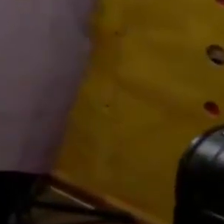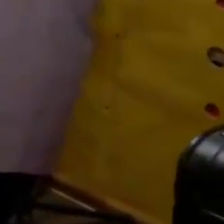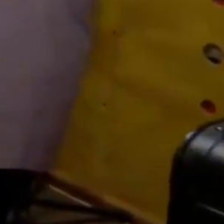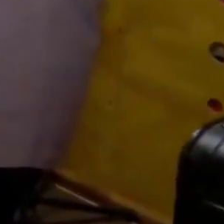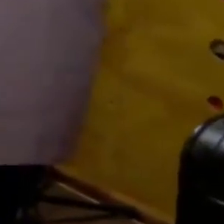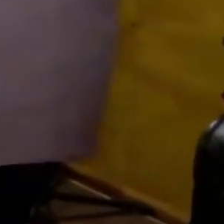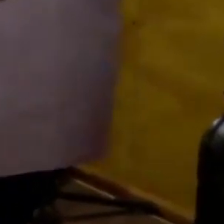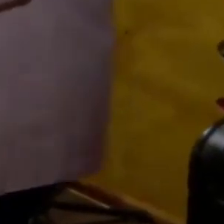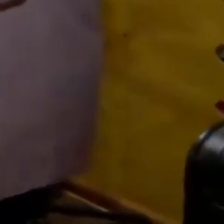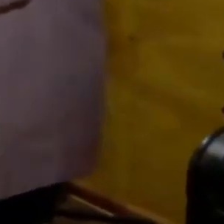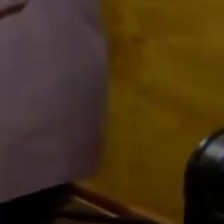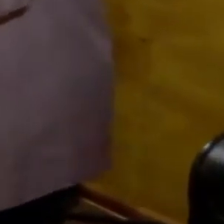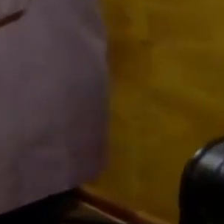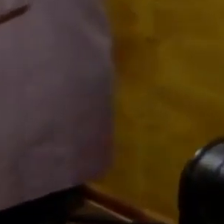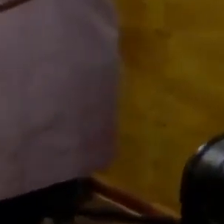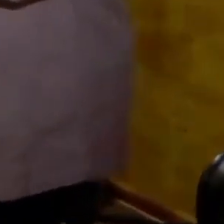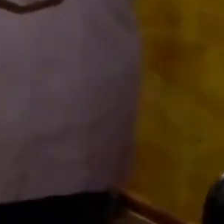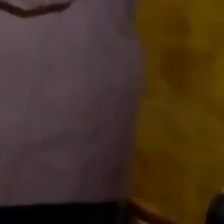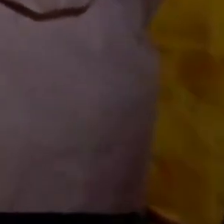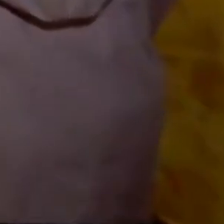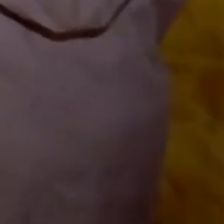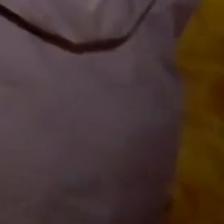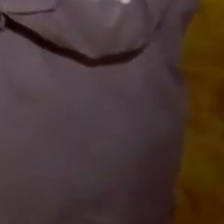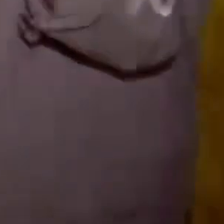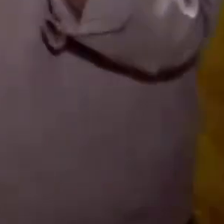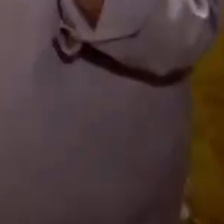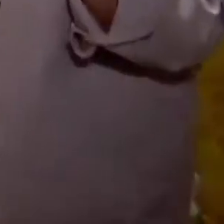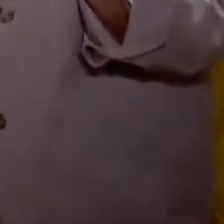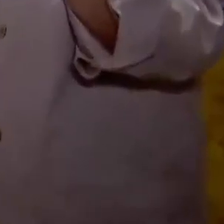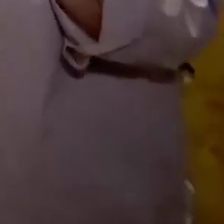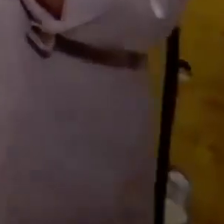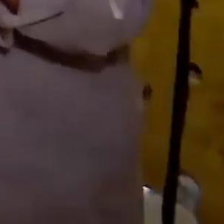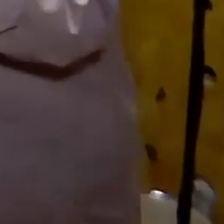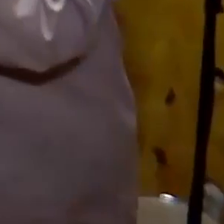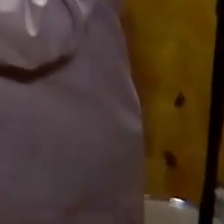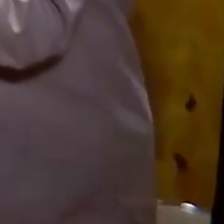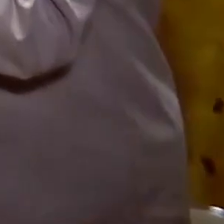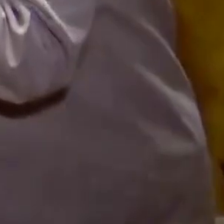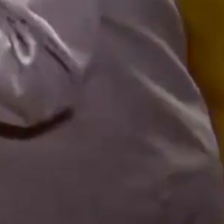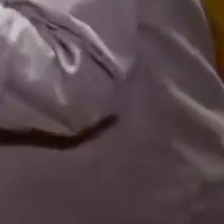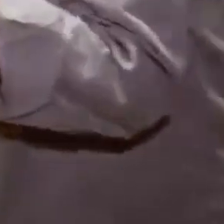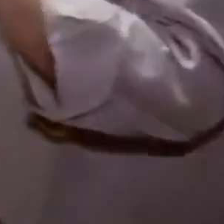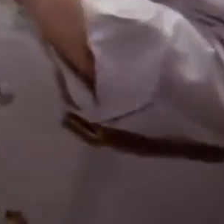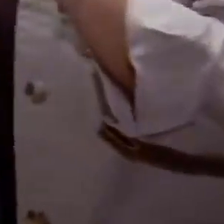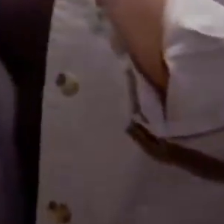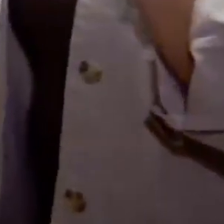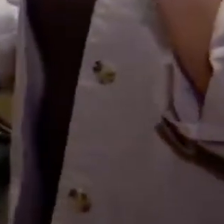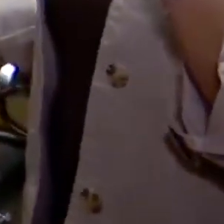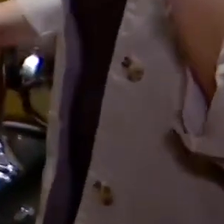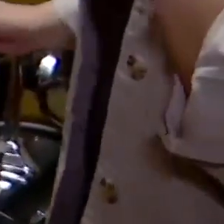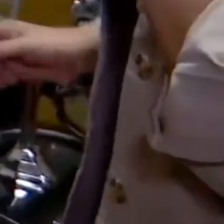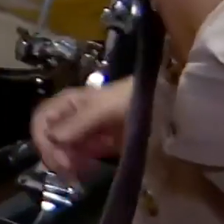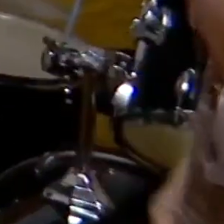cumbre cuando se puso de parto y tuvo un niño de